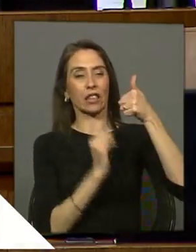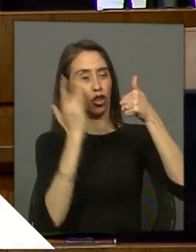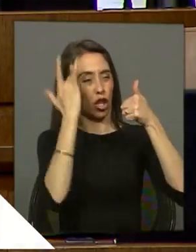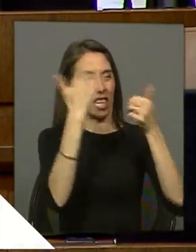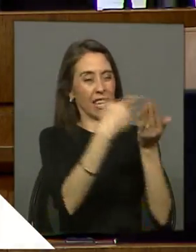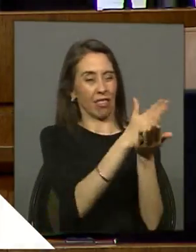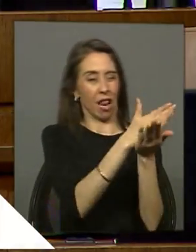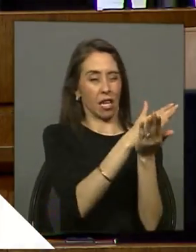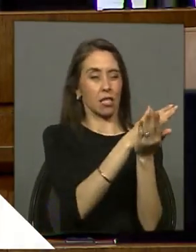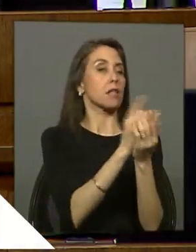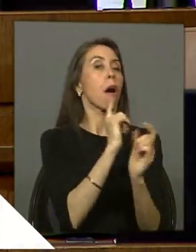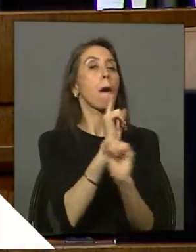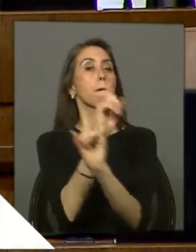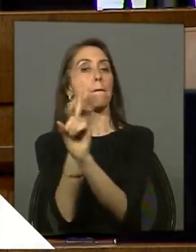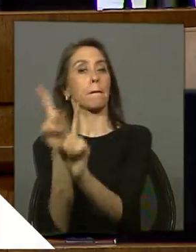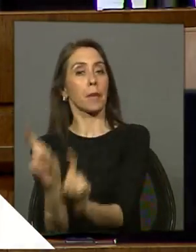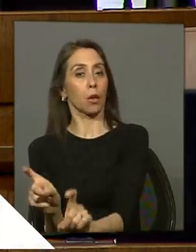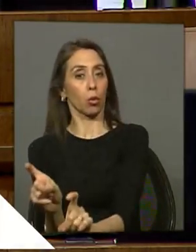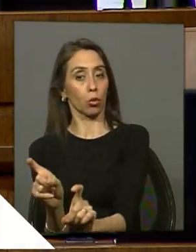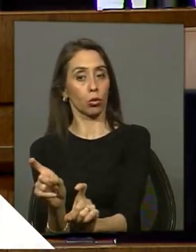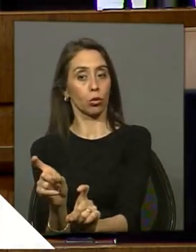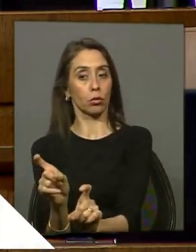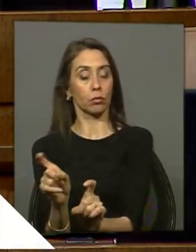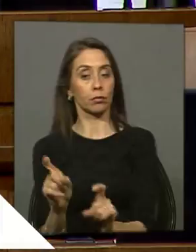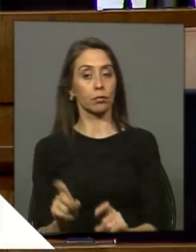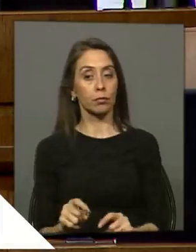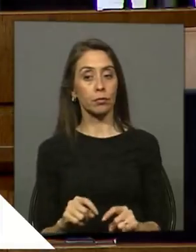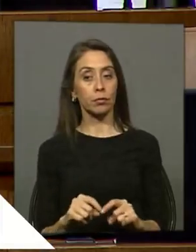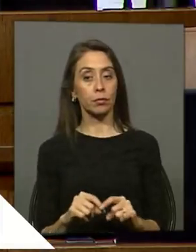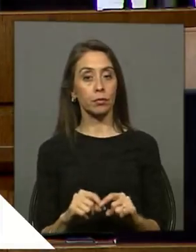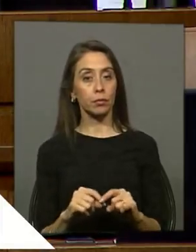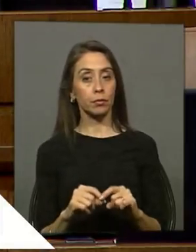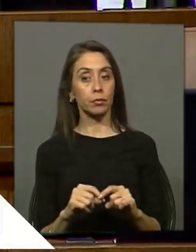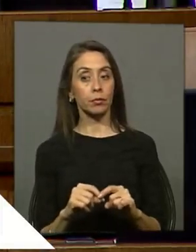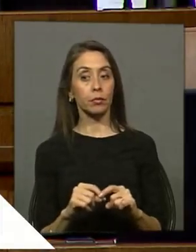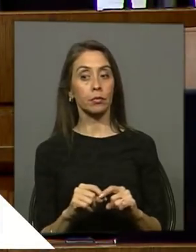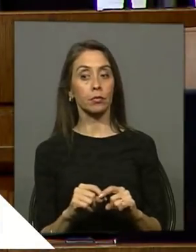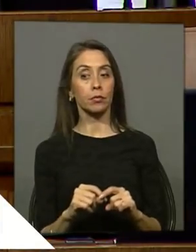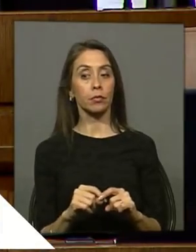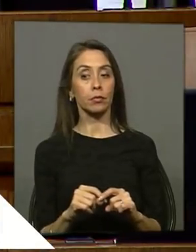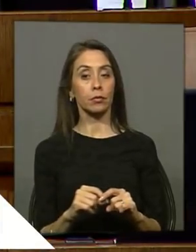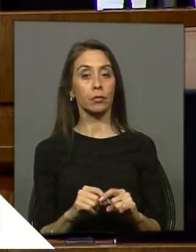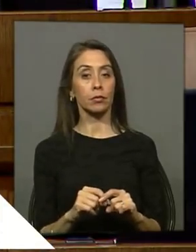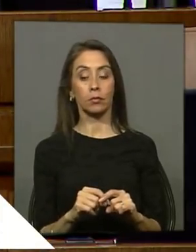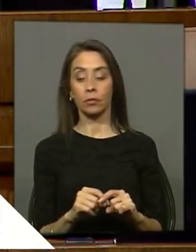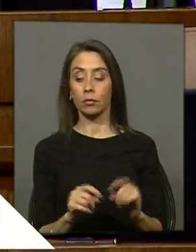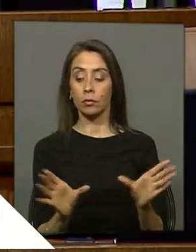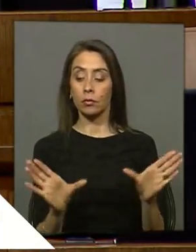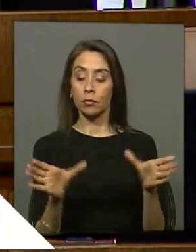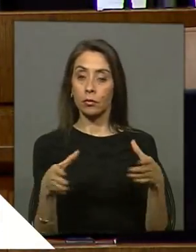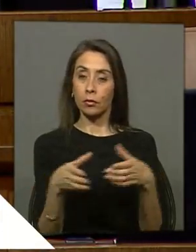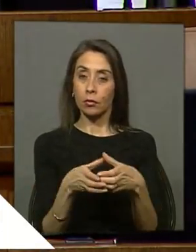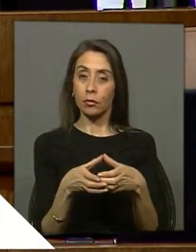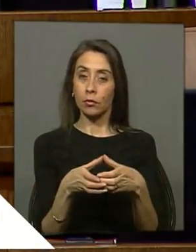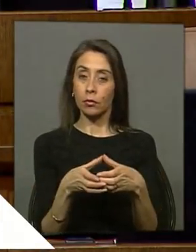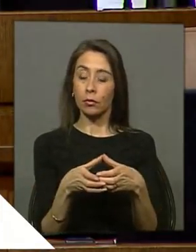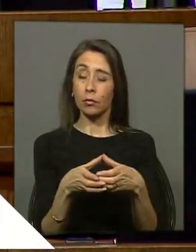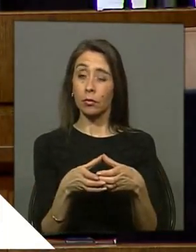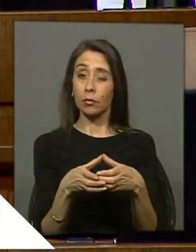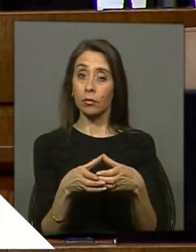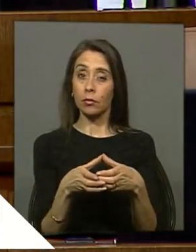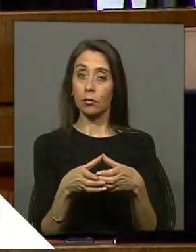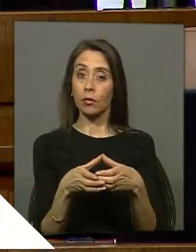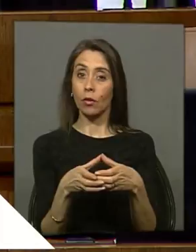incluso presidente a la comisión que